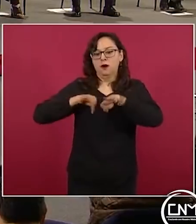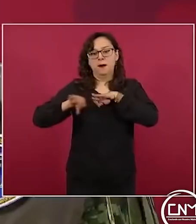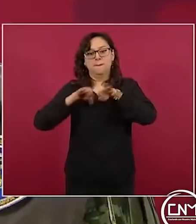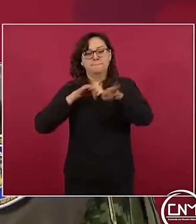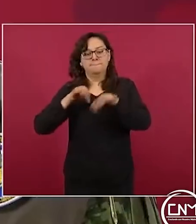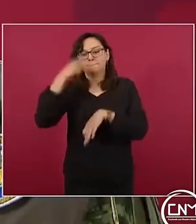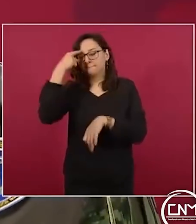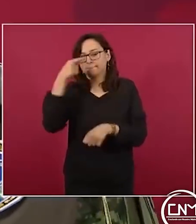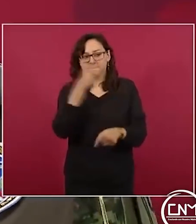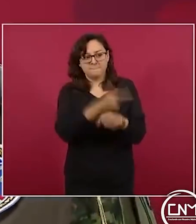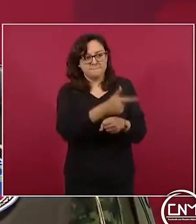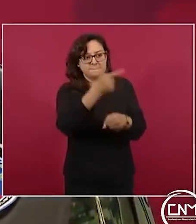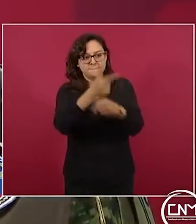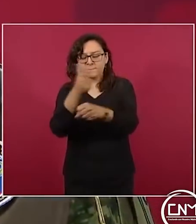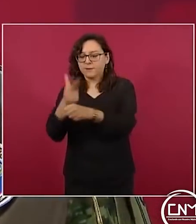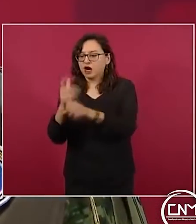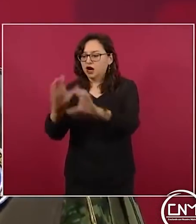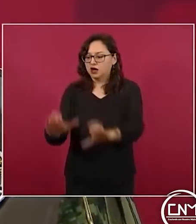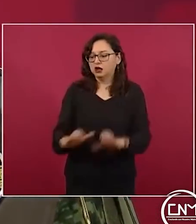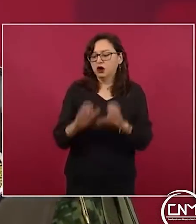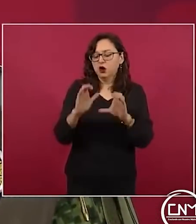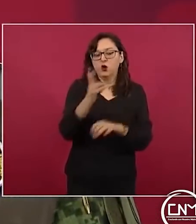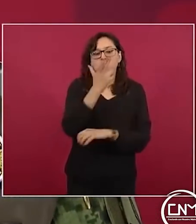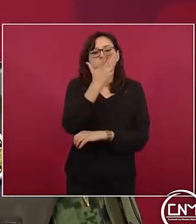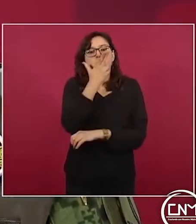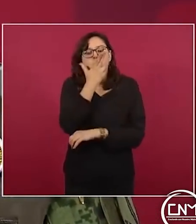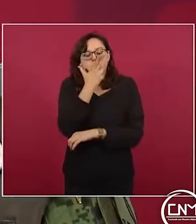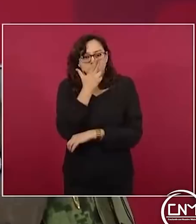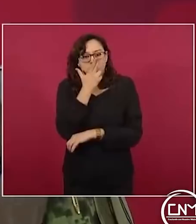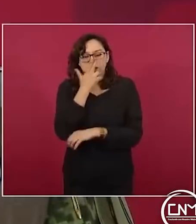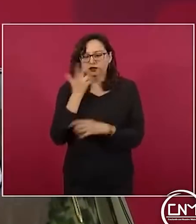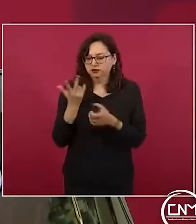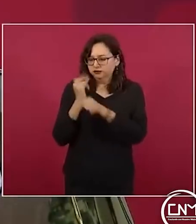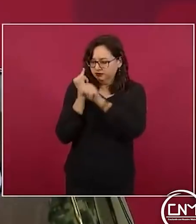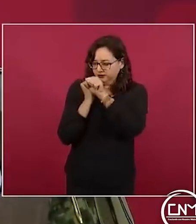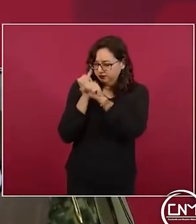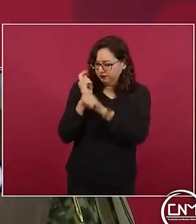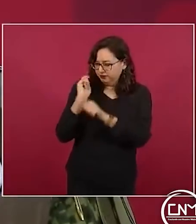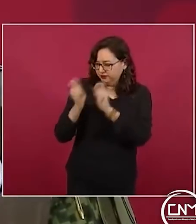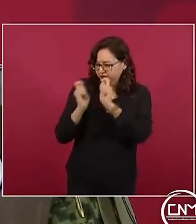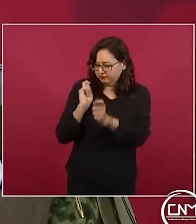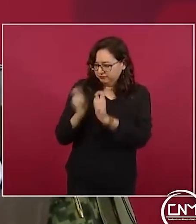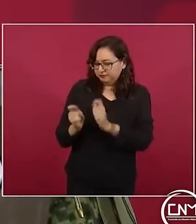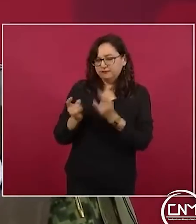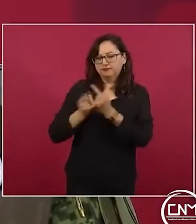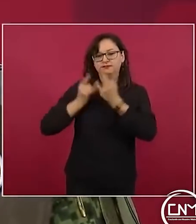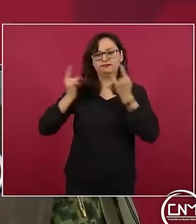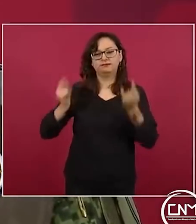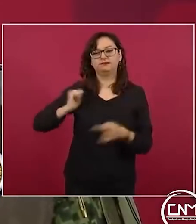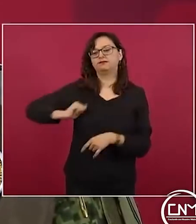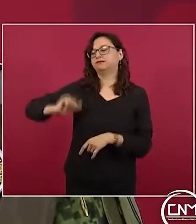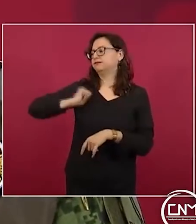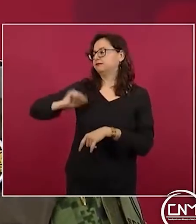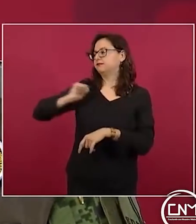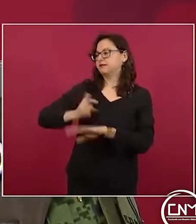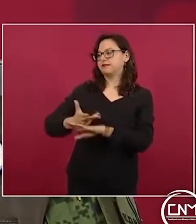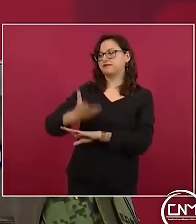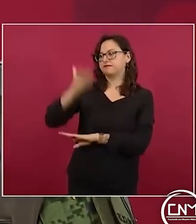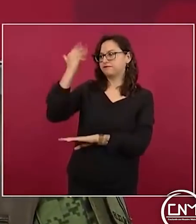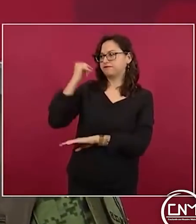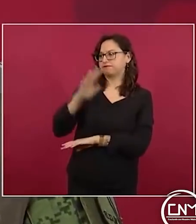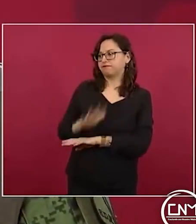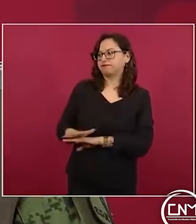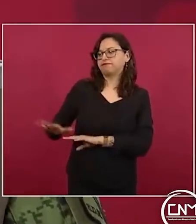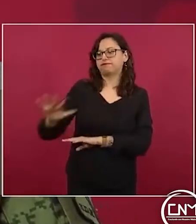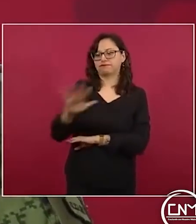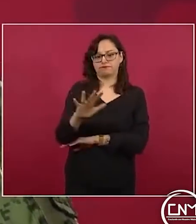trabajos arqueológicos para preservar, salvaguardar y estudiar los vestigios y ocupaciones prehispánicas de la región. Ya